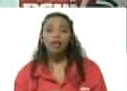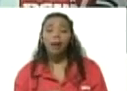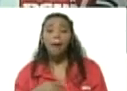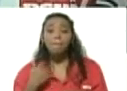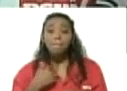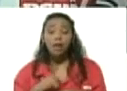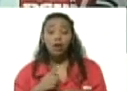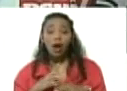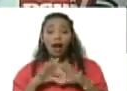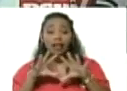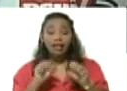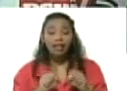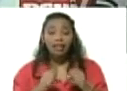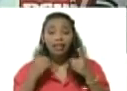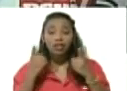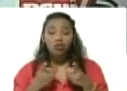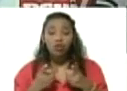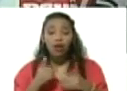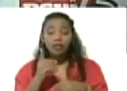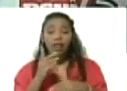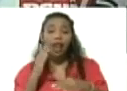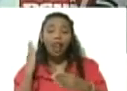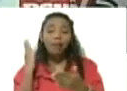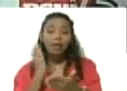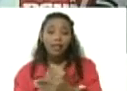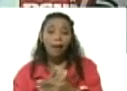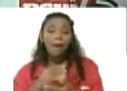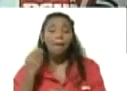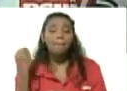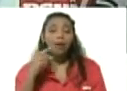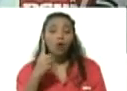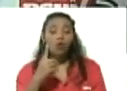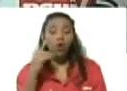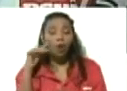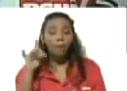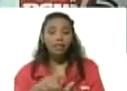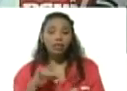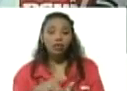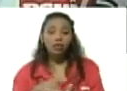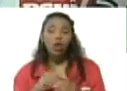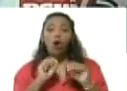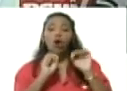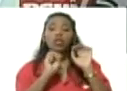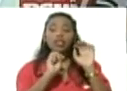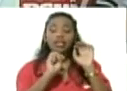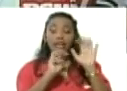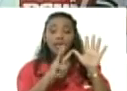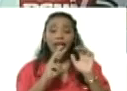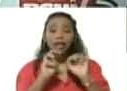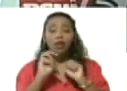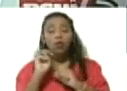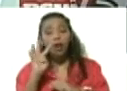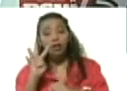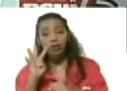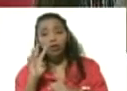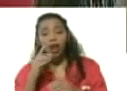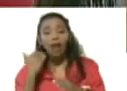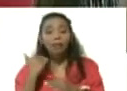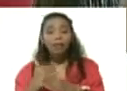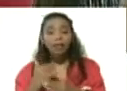con ese quórum es la mitad más uno de los presentes. Si eran 84, la mitad más uno es 43.